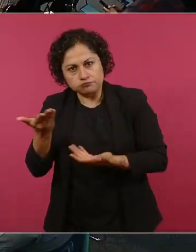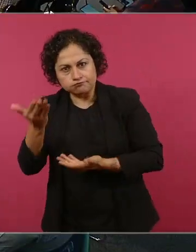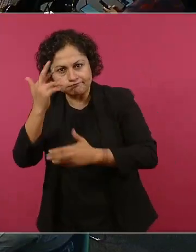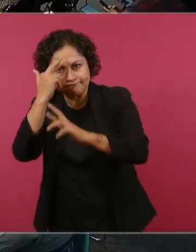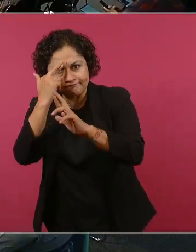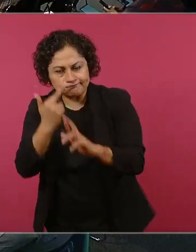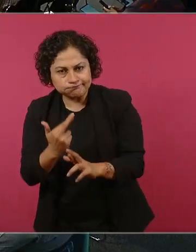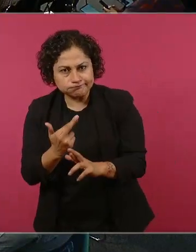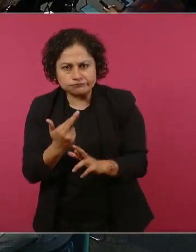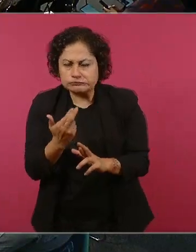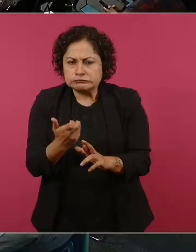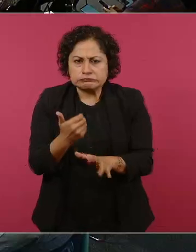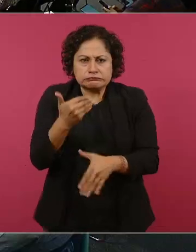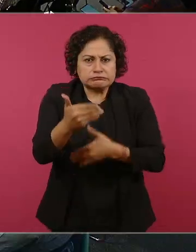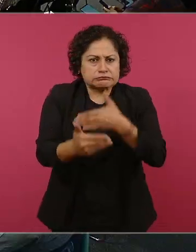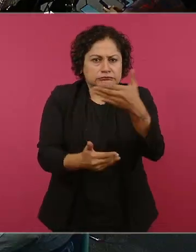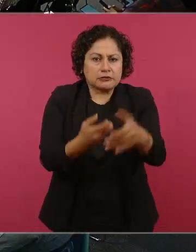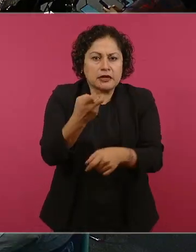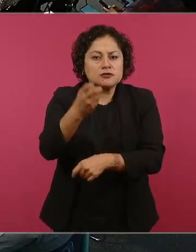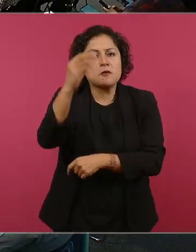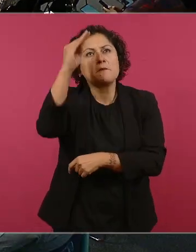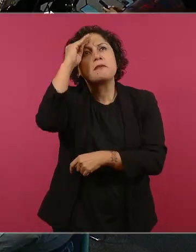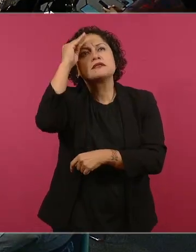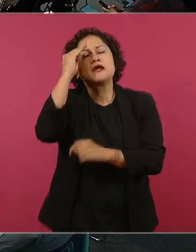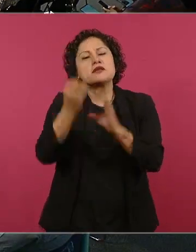¿Cómo los vamos